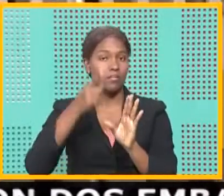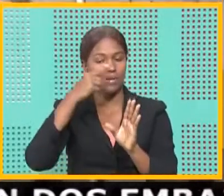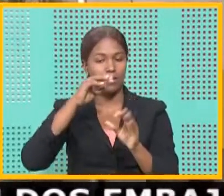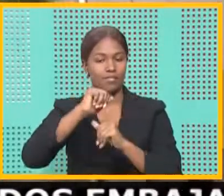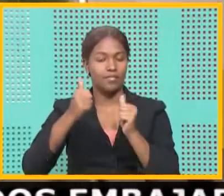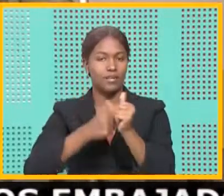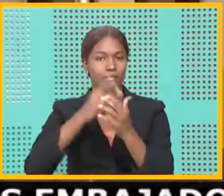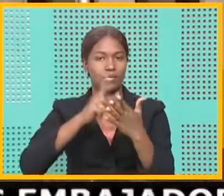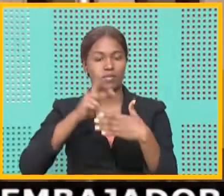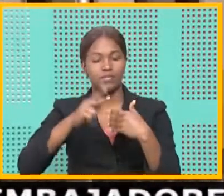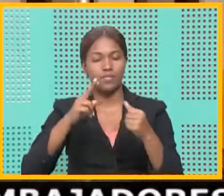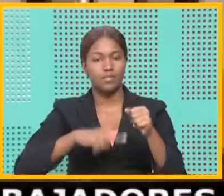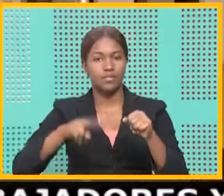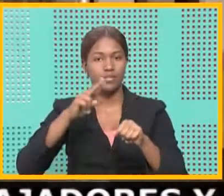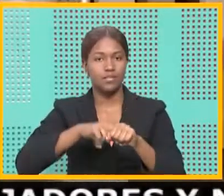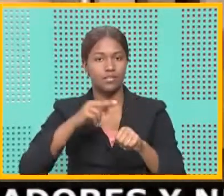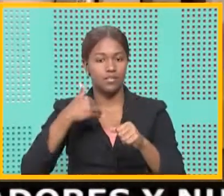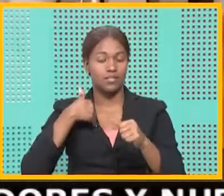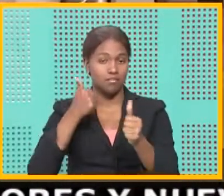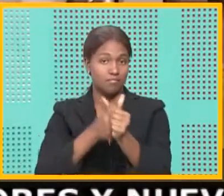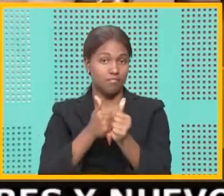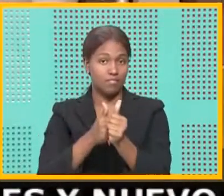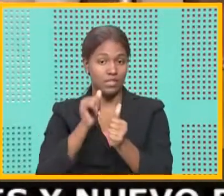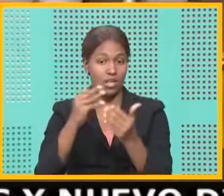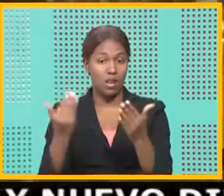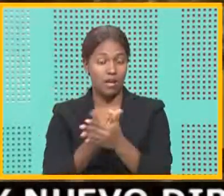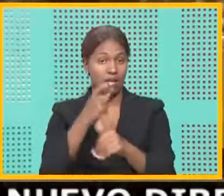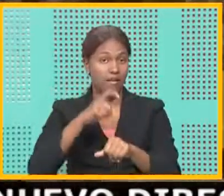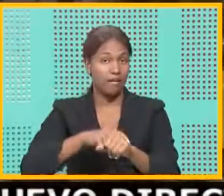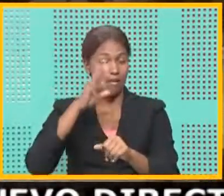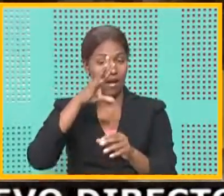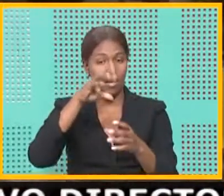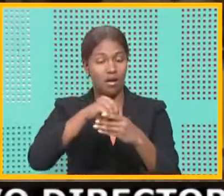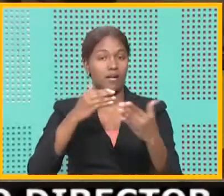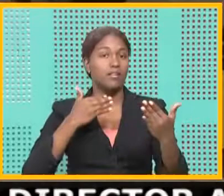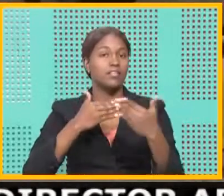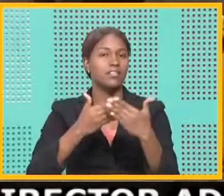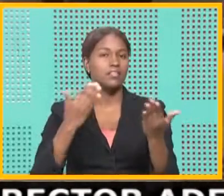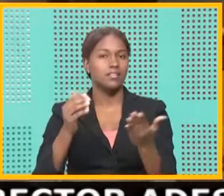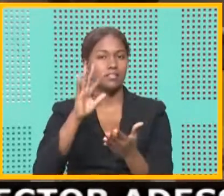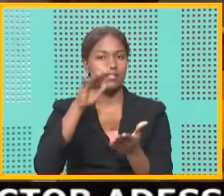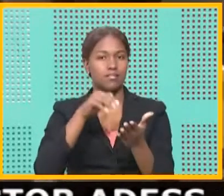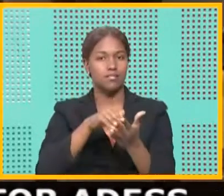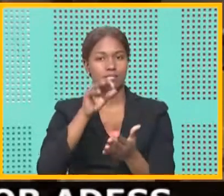del Programa Nacional de Inducción. En esta nueva etapa participarán aproximadamente